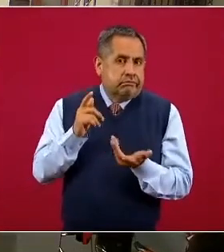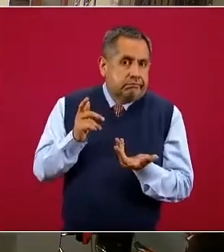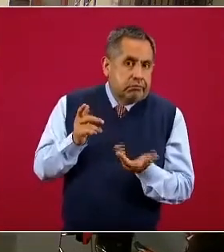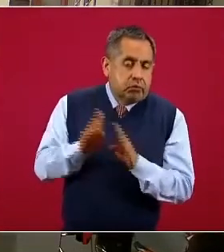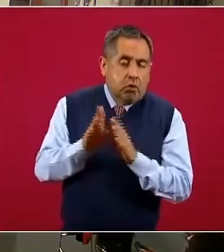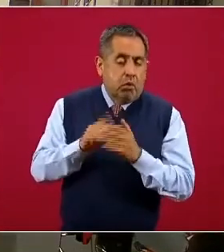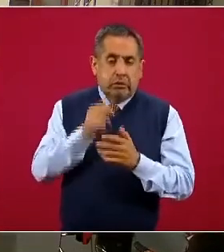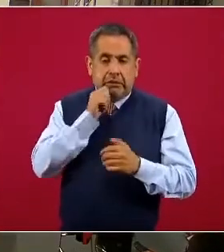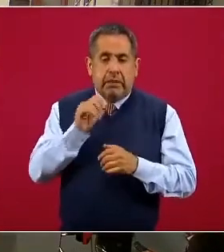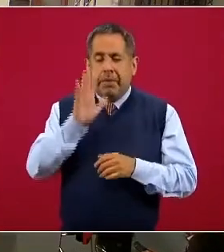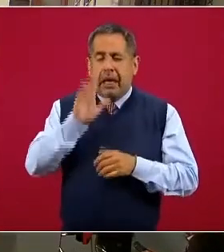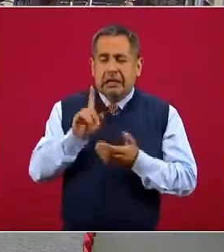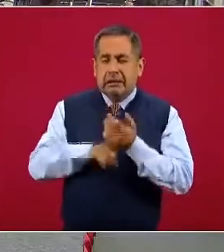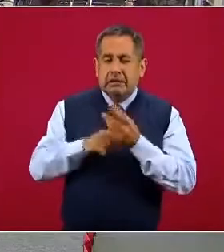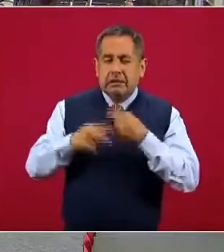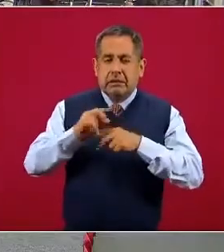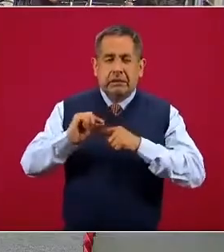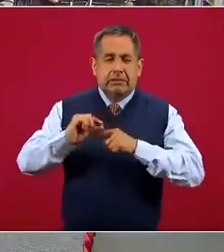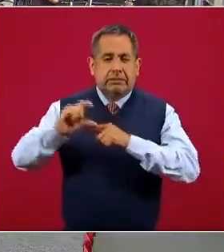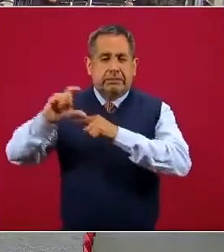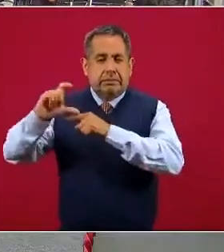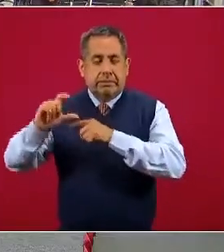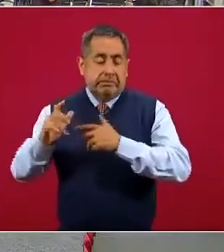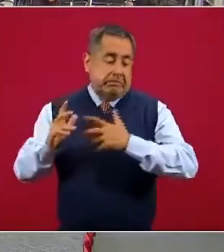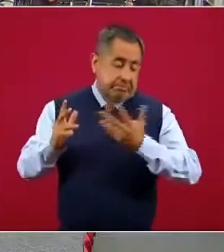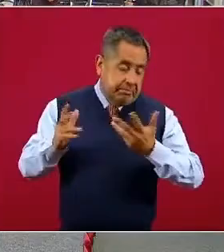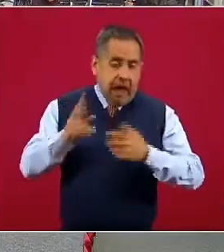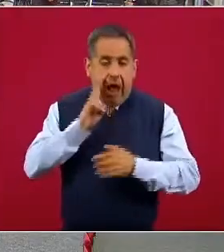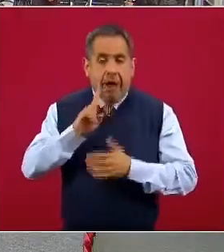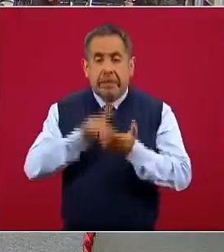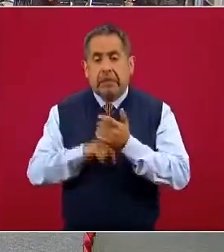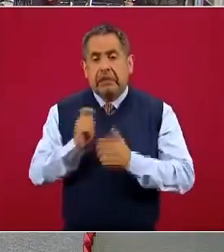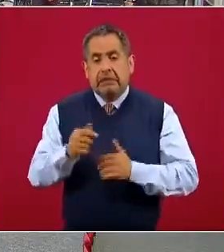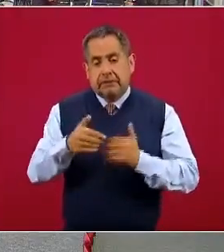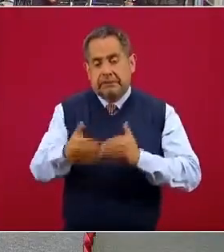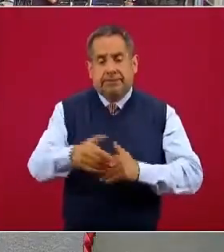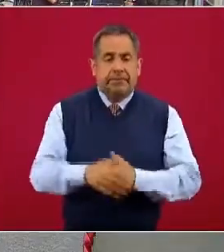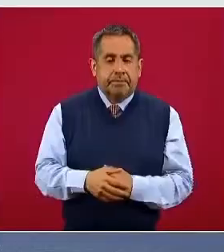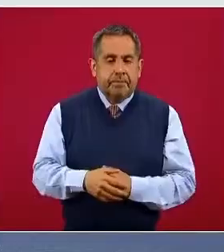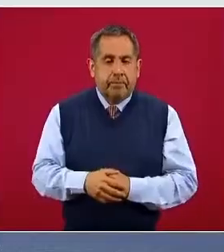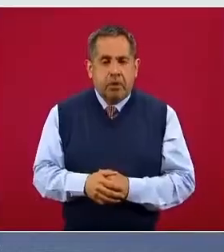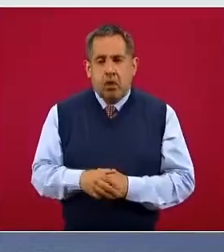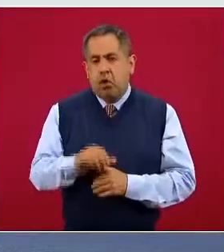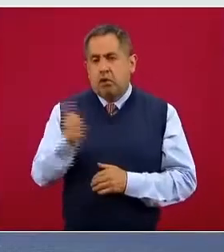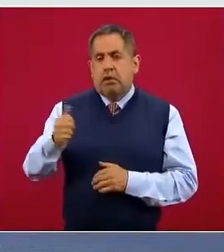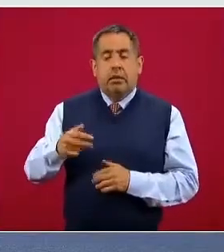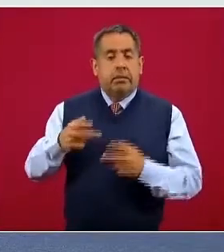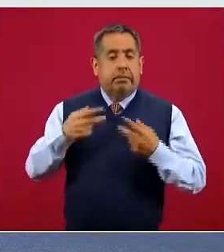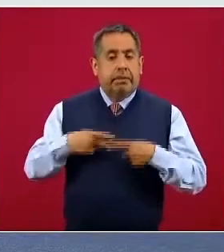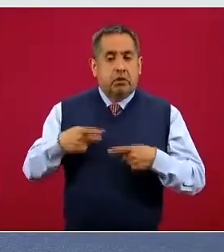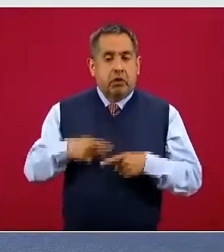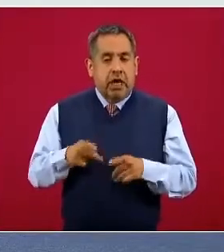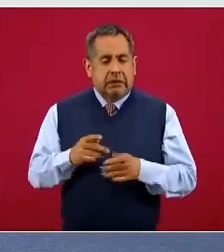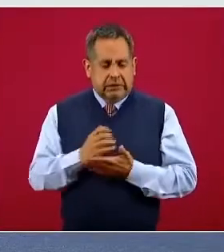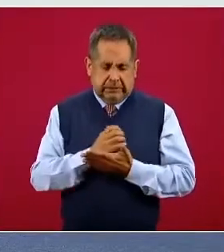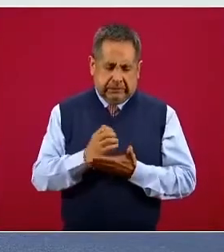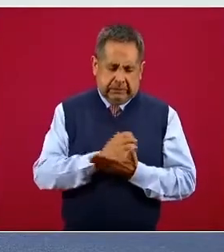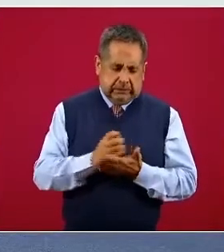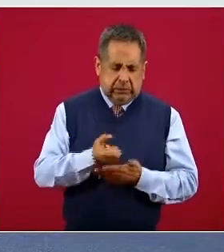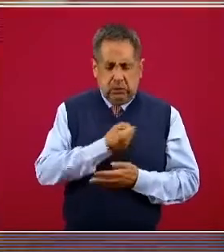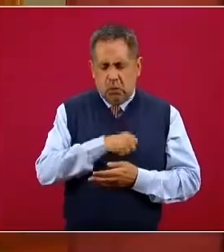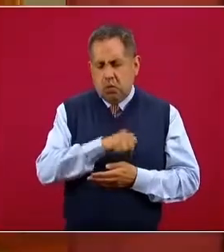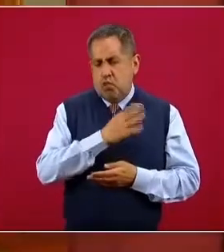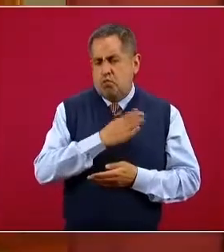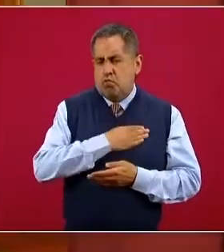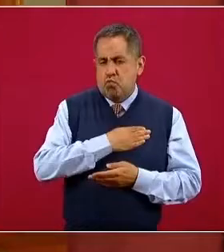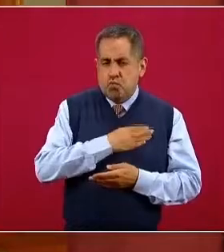a ver finalmente cómo cierra la tendencia y el comportamiento. Felizmente, las personas que se han recuperado de la enfermedad